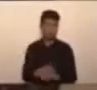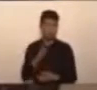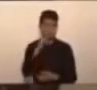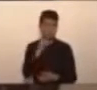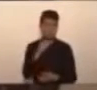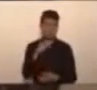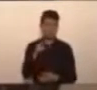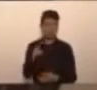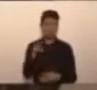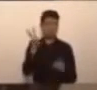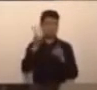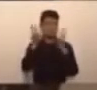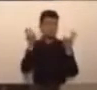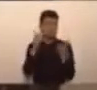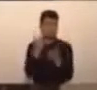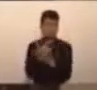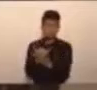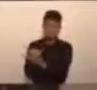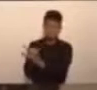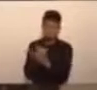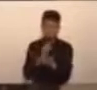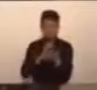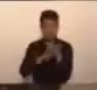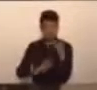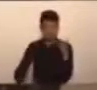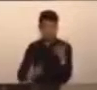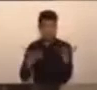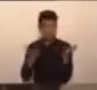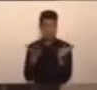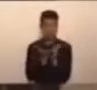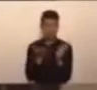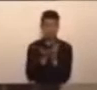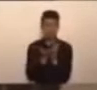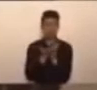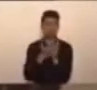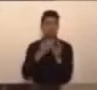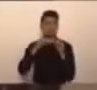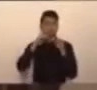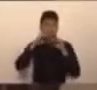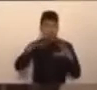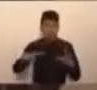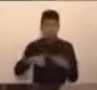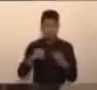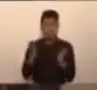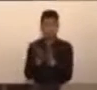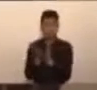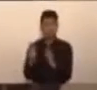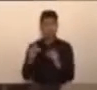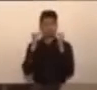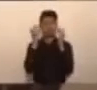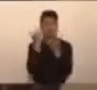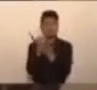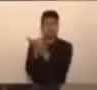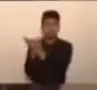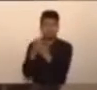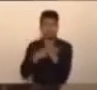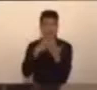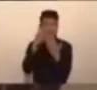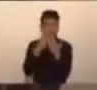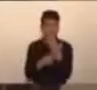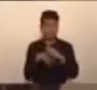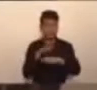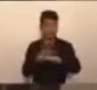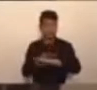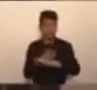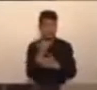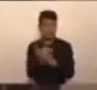aquí de lo que estamos hablando es de un descuento en educaciones públicas de educación superior, y este proyecto lo bonito que